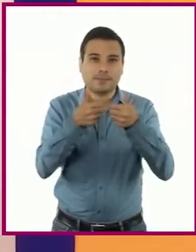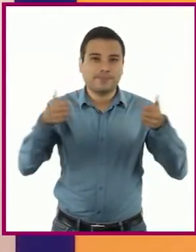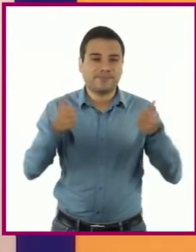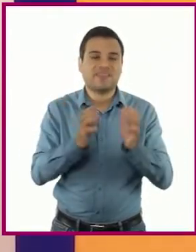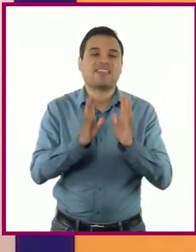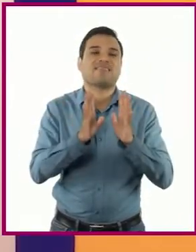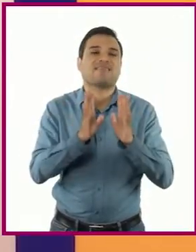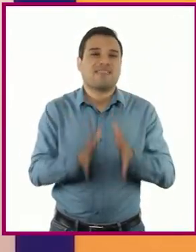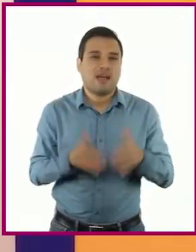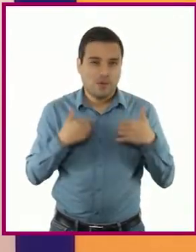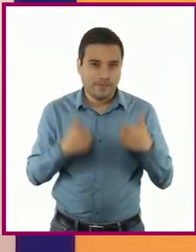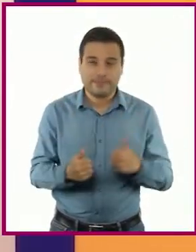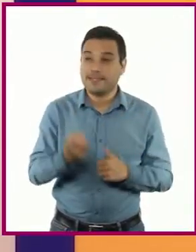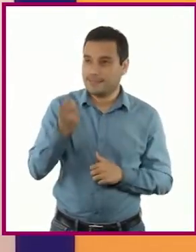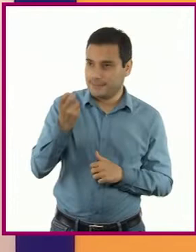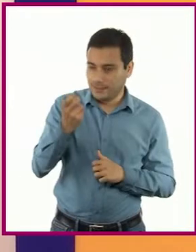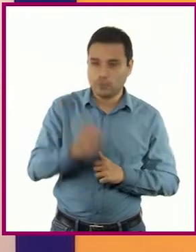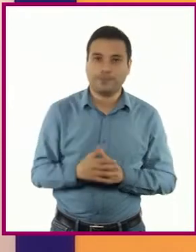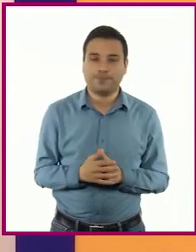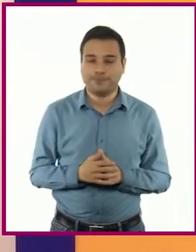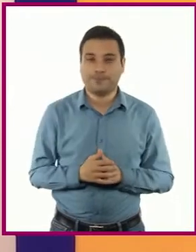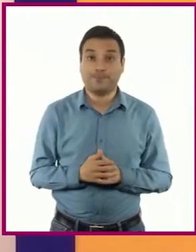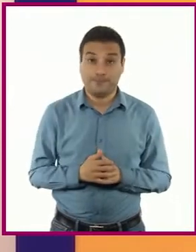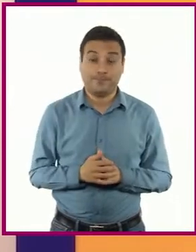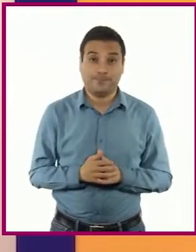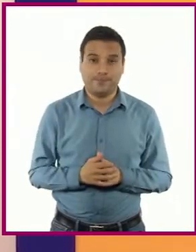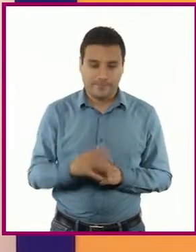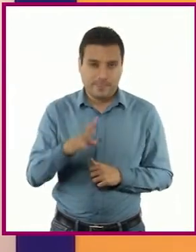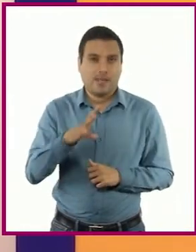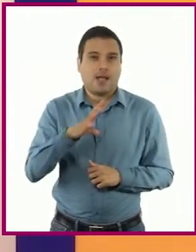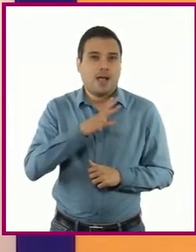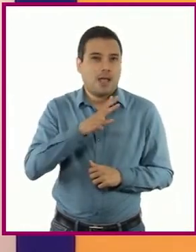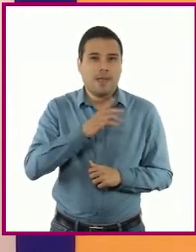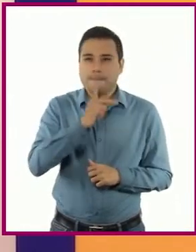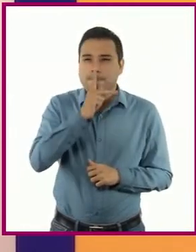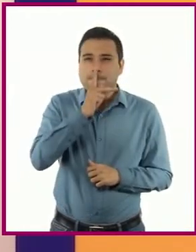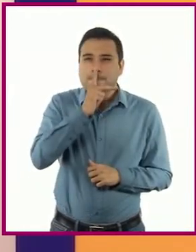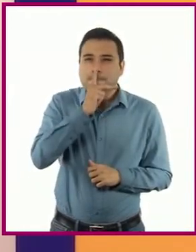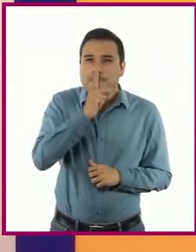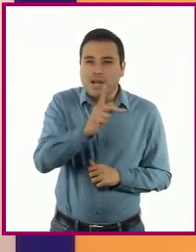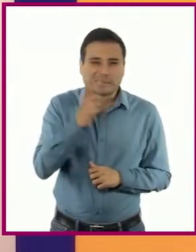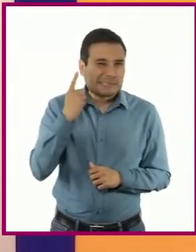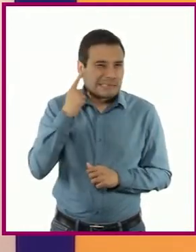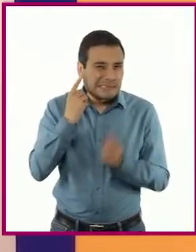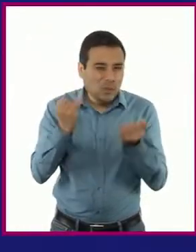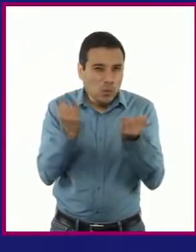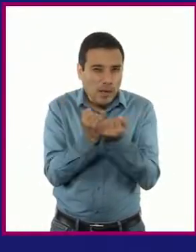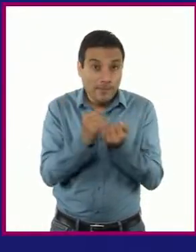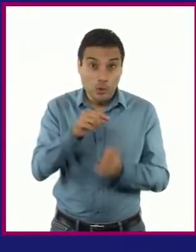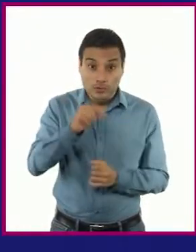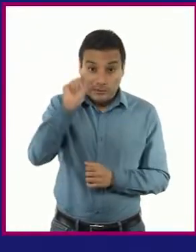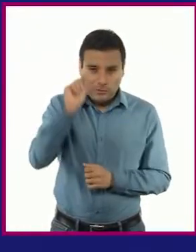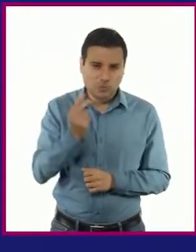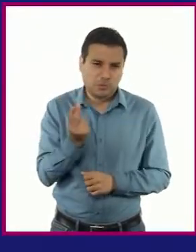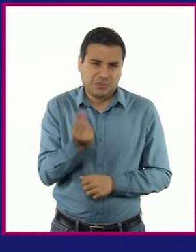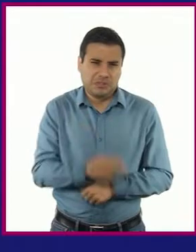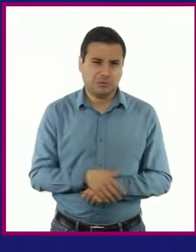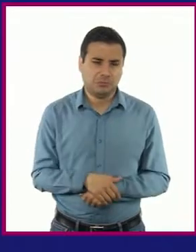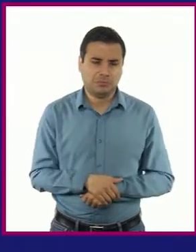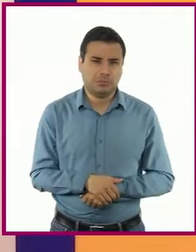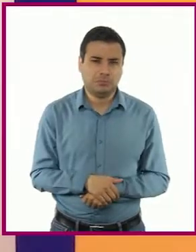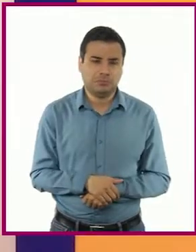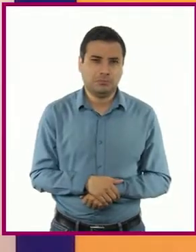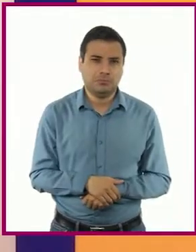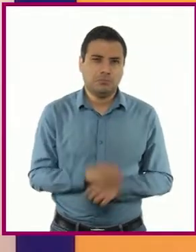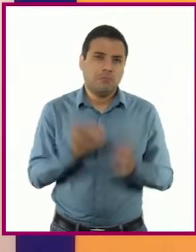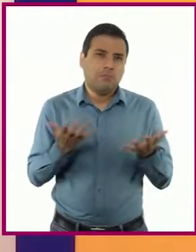palabras. Exacto. Por esta razón, hay homónimos que no requieren del acento diacrítico para distinguir su significado,